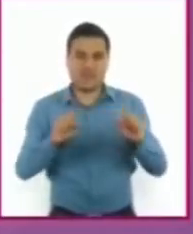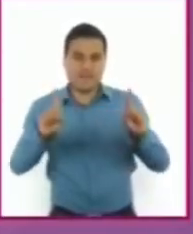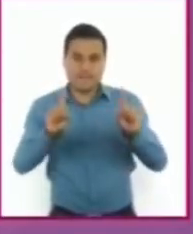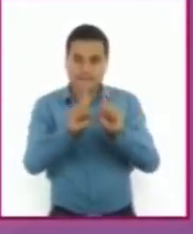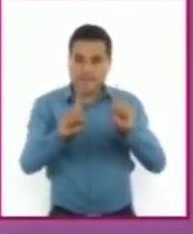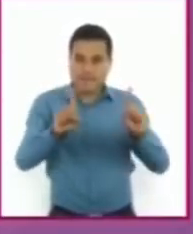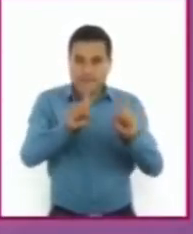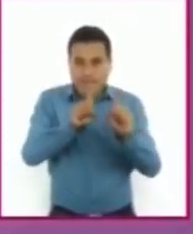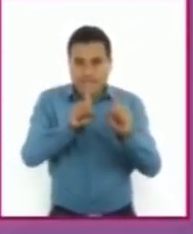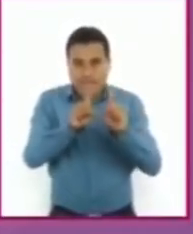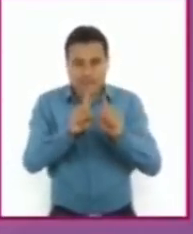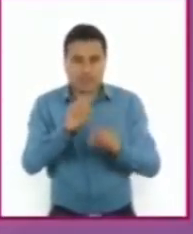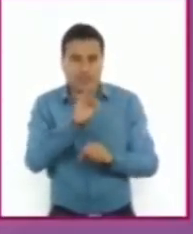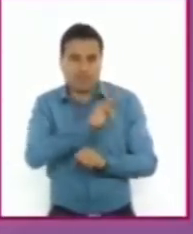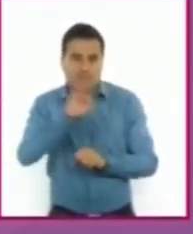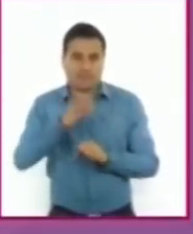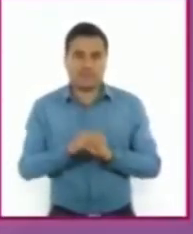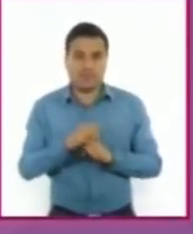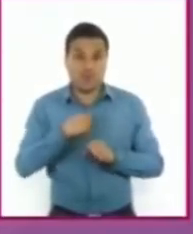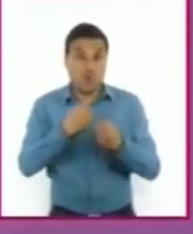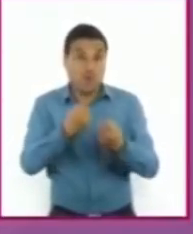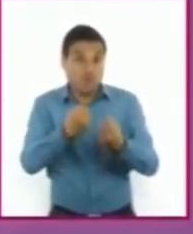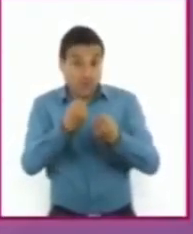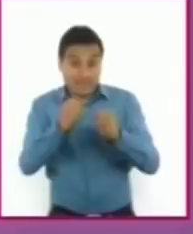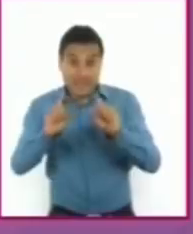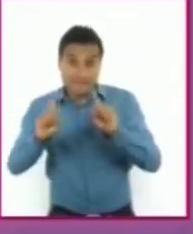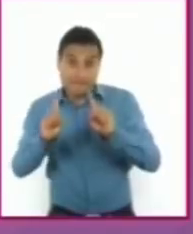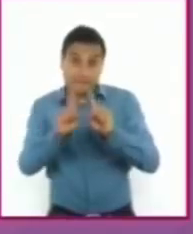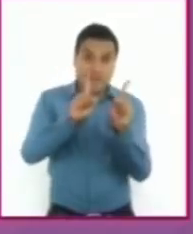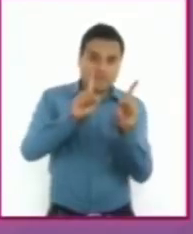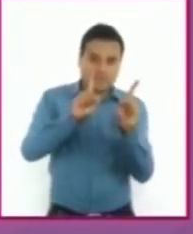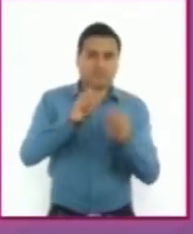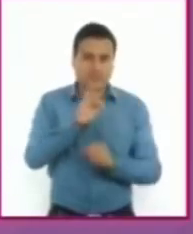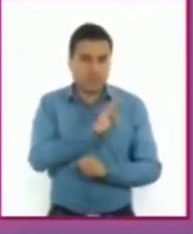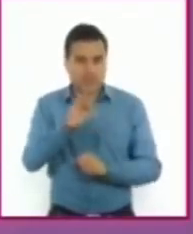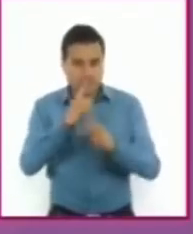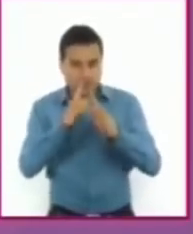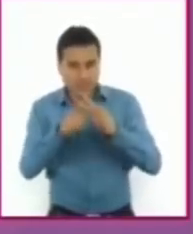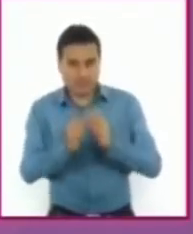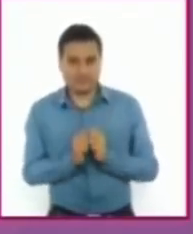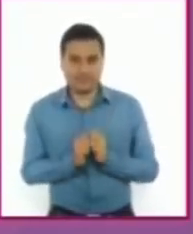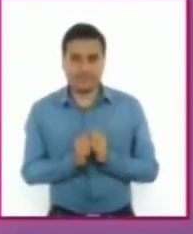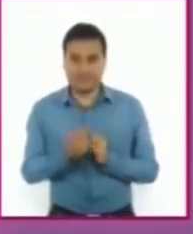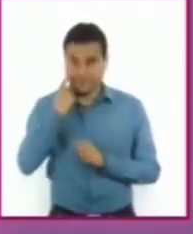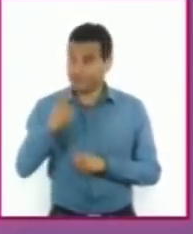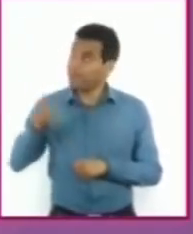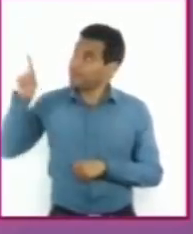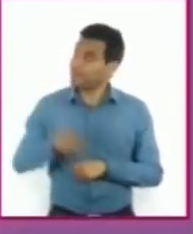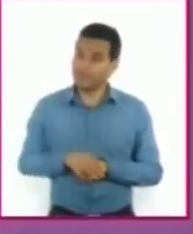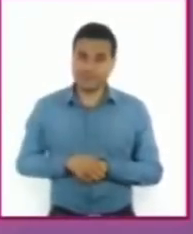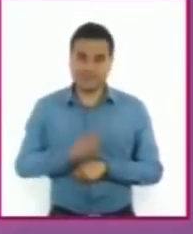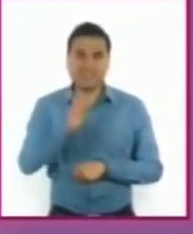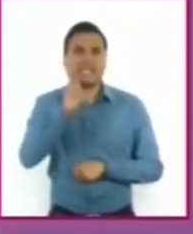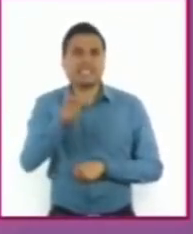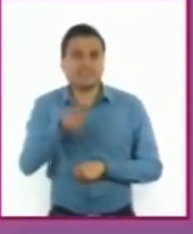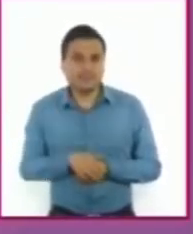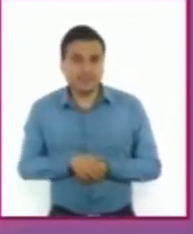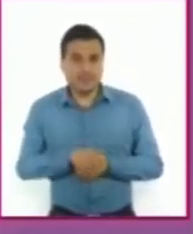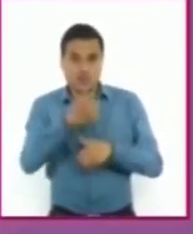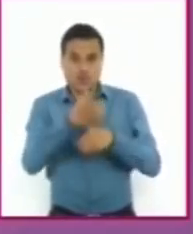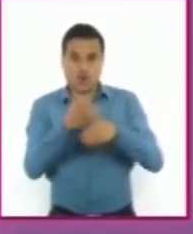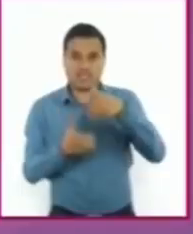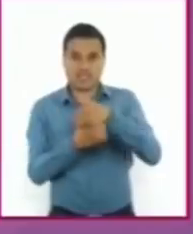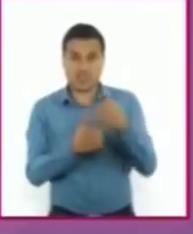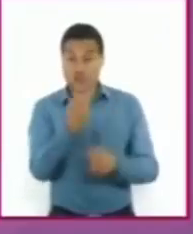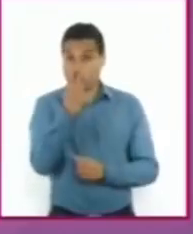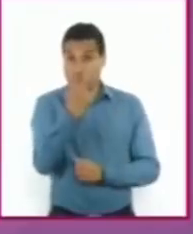una fuerza cuyos efectos son medibles. Interacción es por contacto. Los objetos se encuentran en contacto